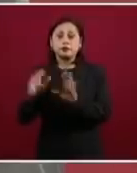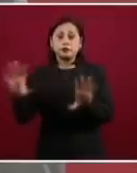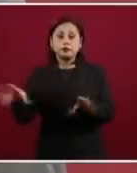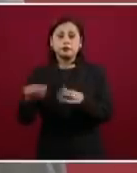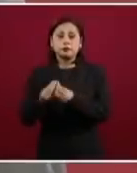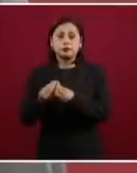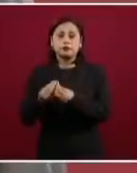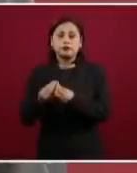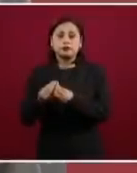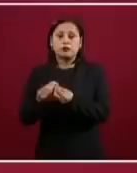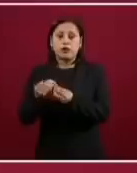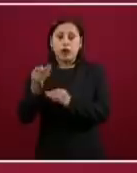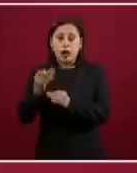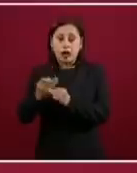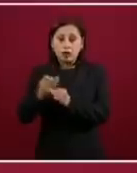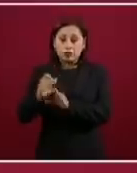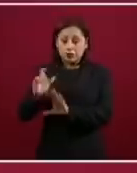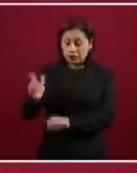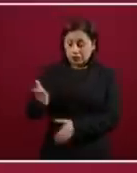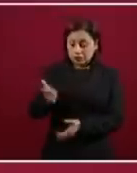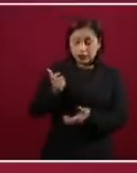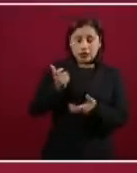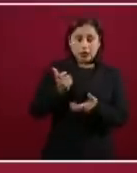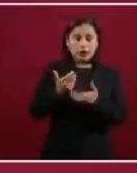Entonces ya tenemos la mitad